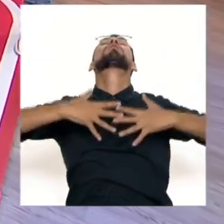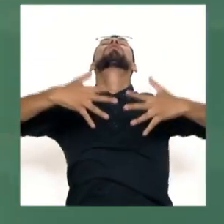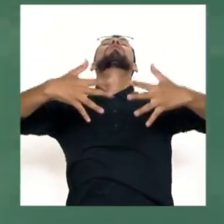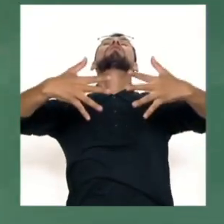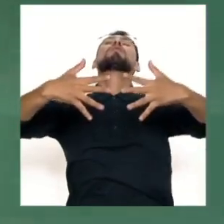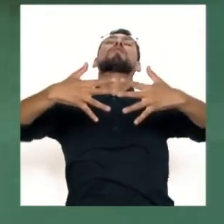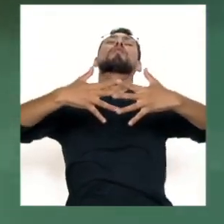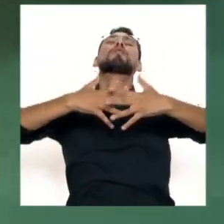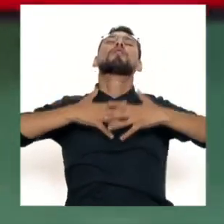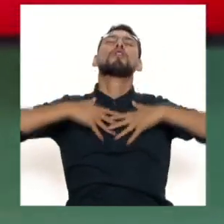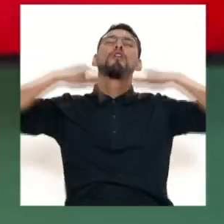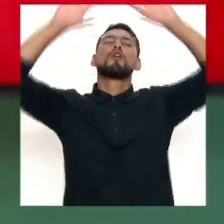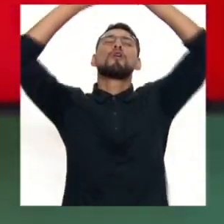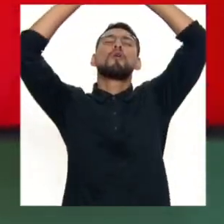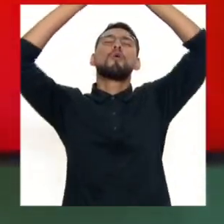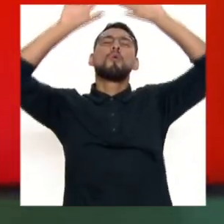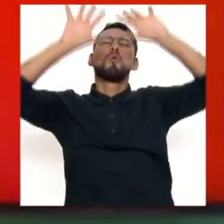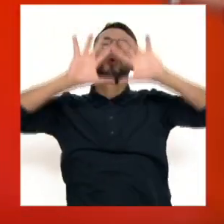Exhala y suelta las manos.